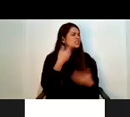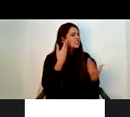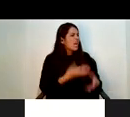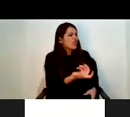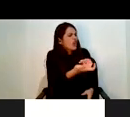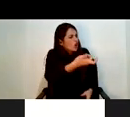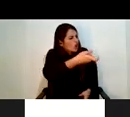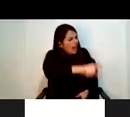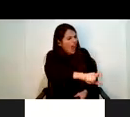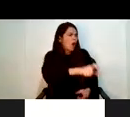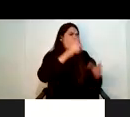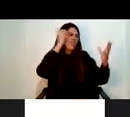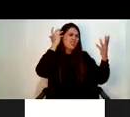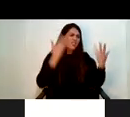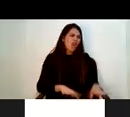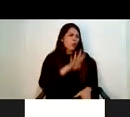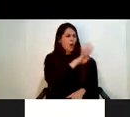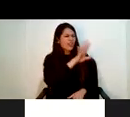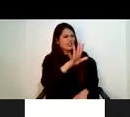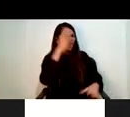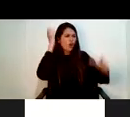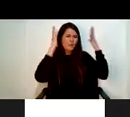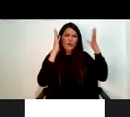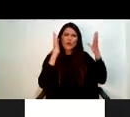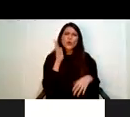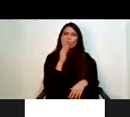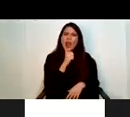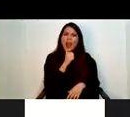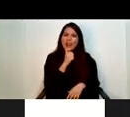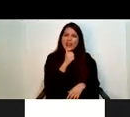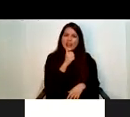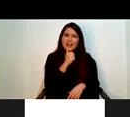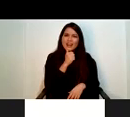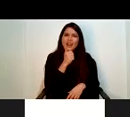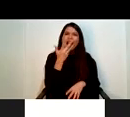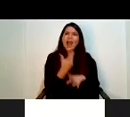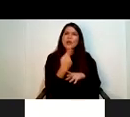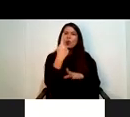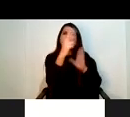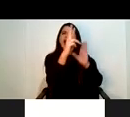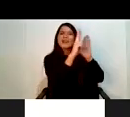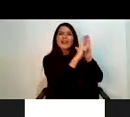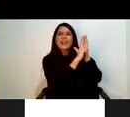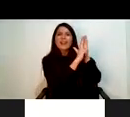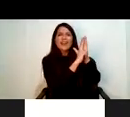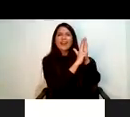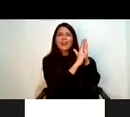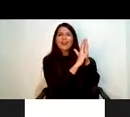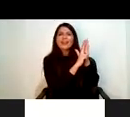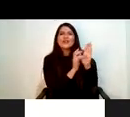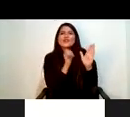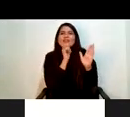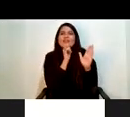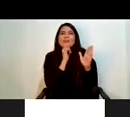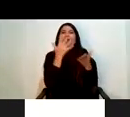dije que ya llevas 45 minutos, no hay nadie. Hay alguien, hay una regla que no sabemos bien quién la puso, pero